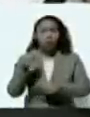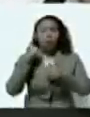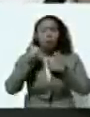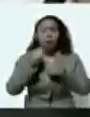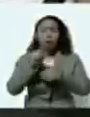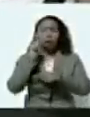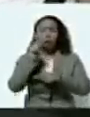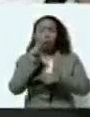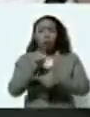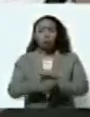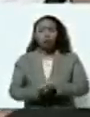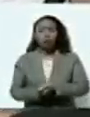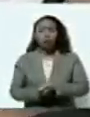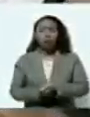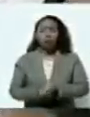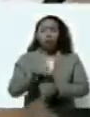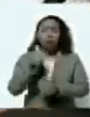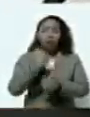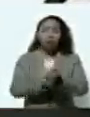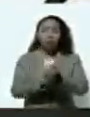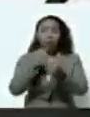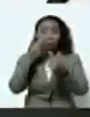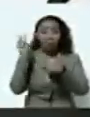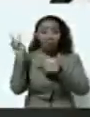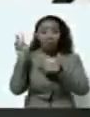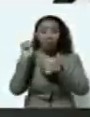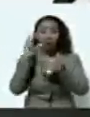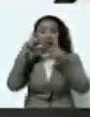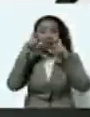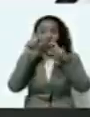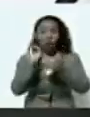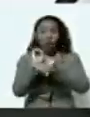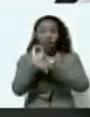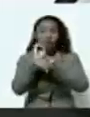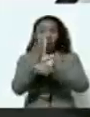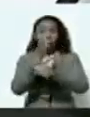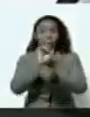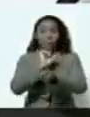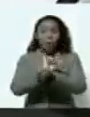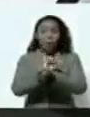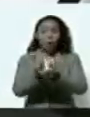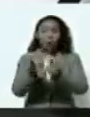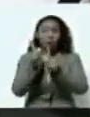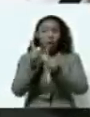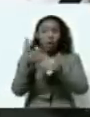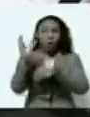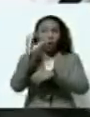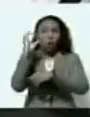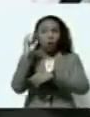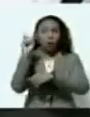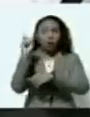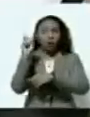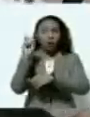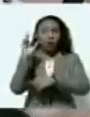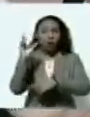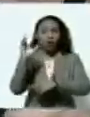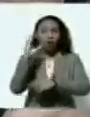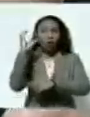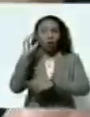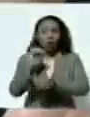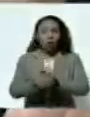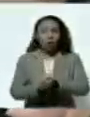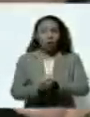tú? Bien, hermano, ¿viste esto? ¡Pum! La foto del narco capturado por las autoridades colombianas en Cartagena.